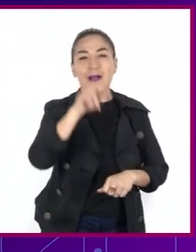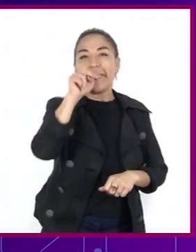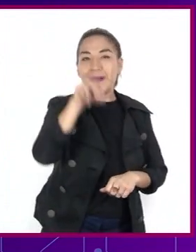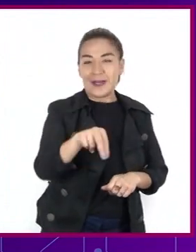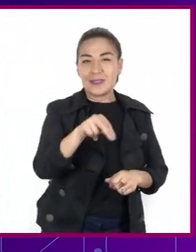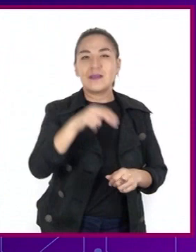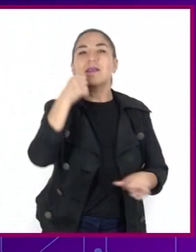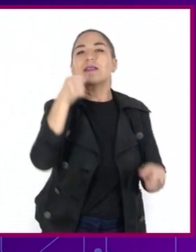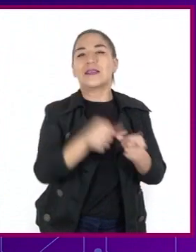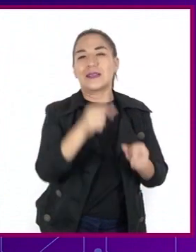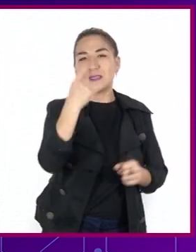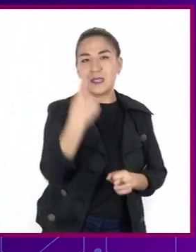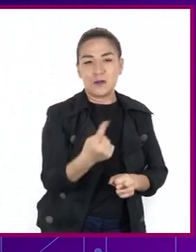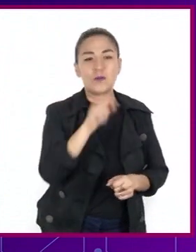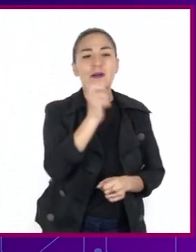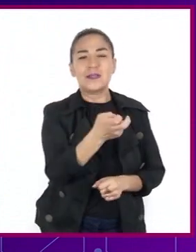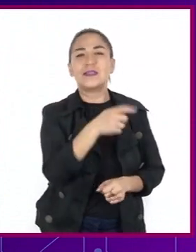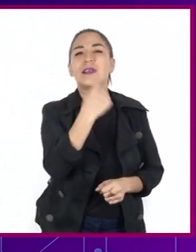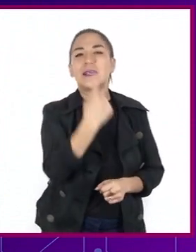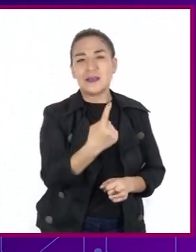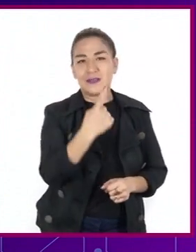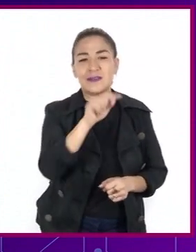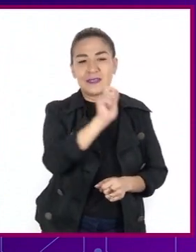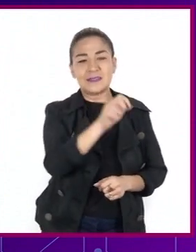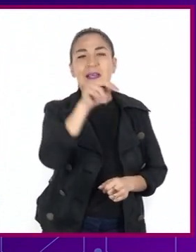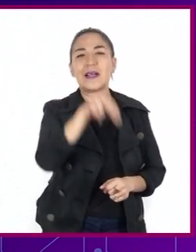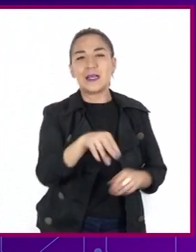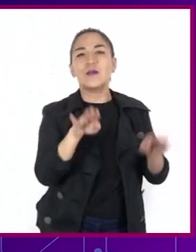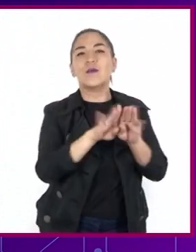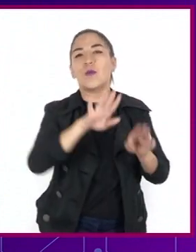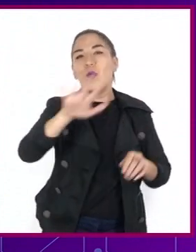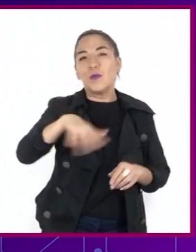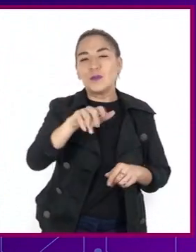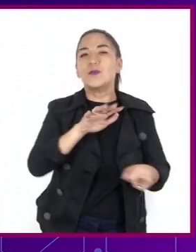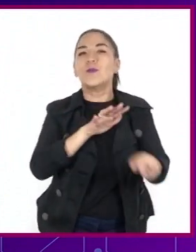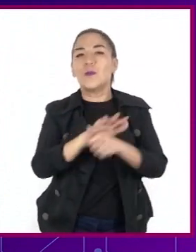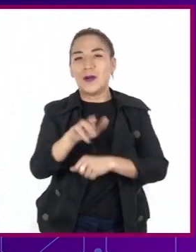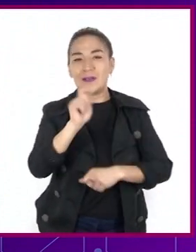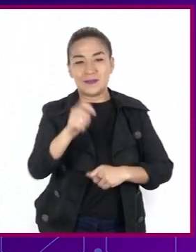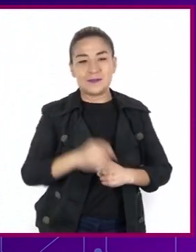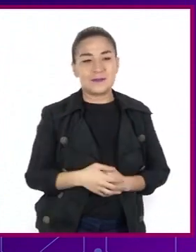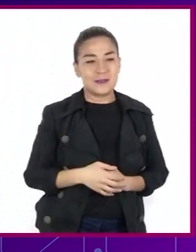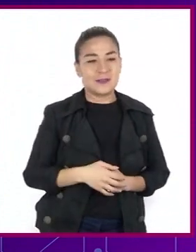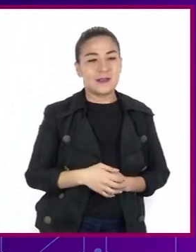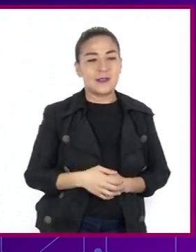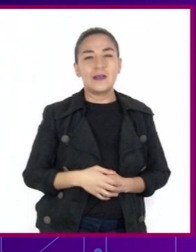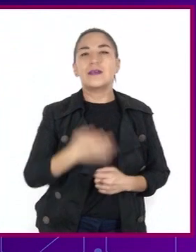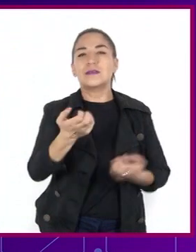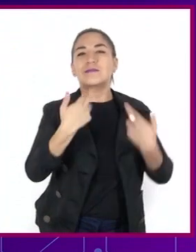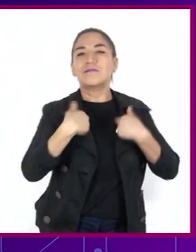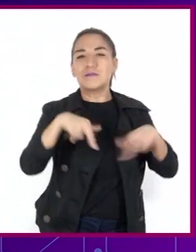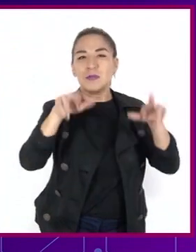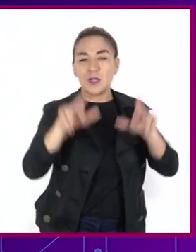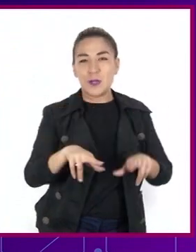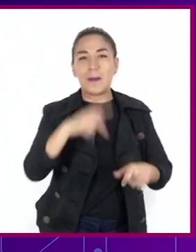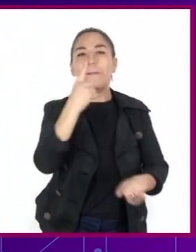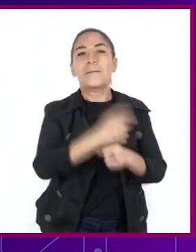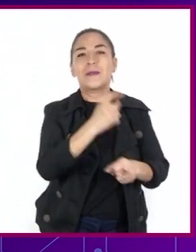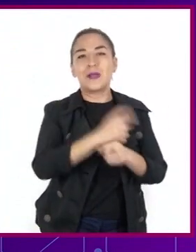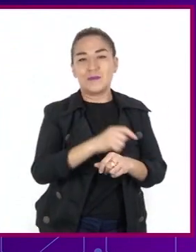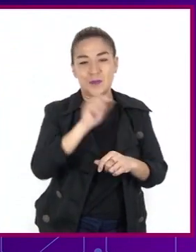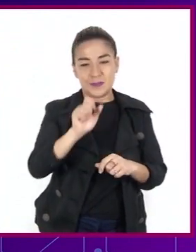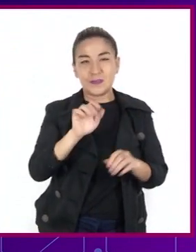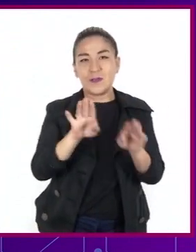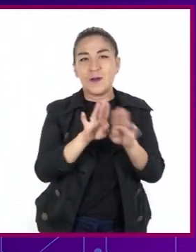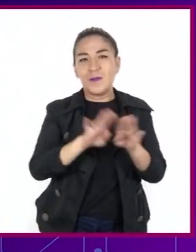por 1, pues n representa el valor del término que estamos buscando. En este caso, representa el primer término de la